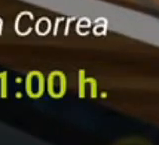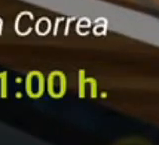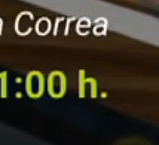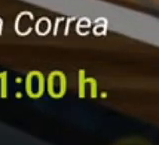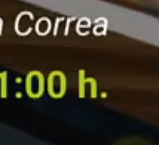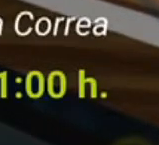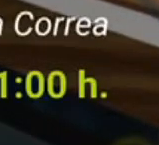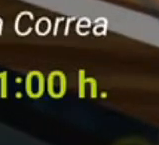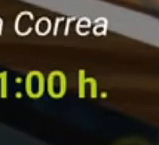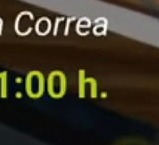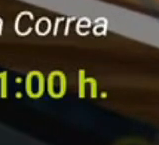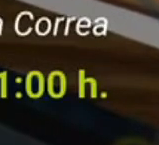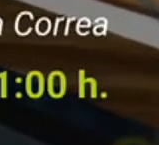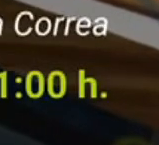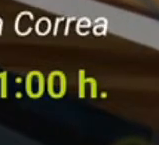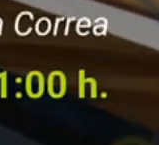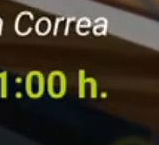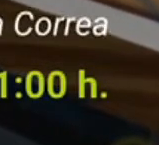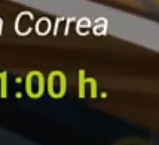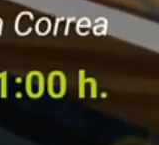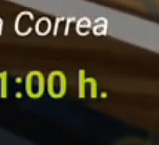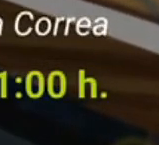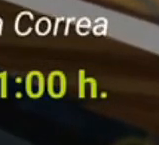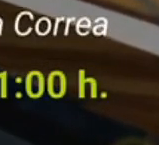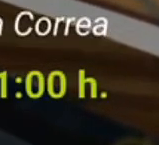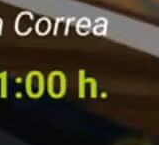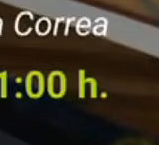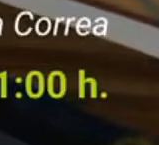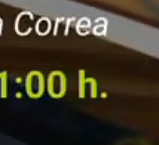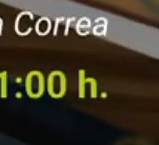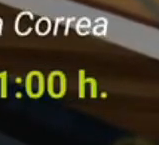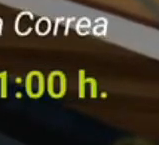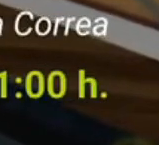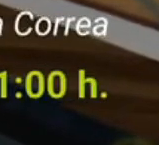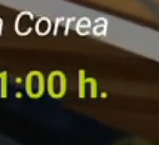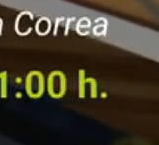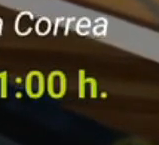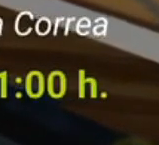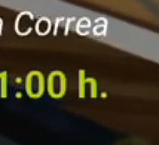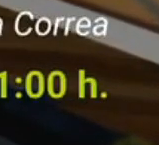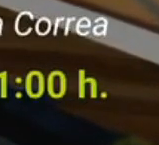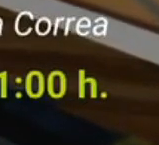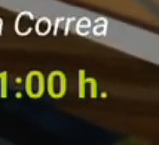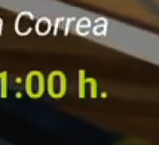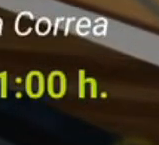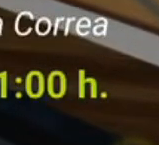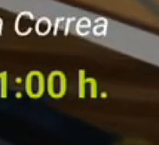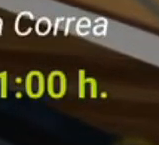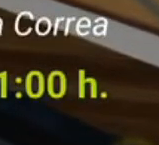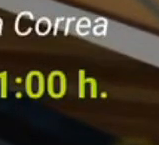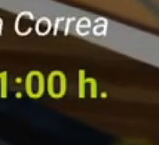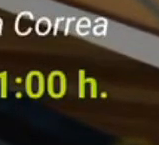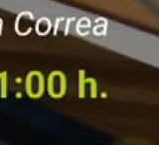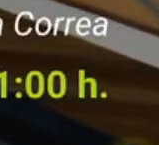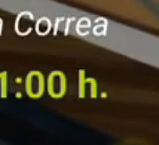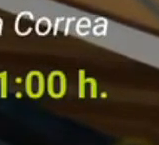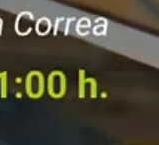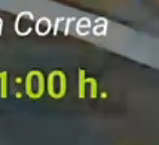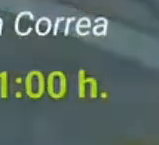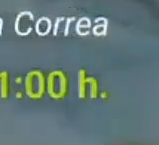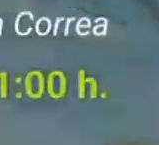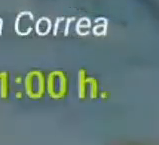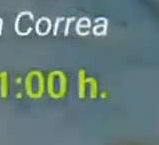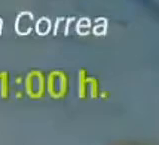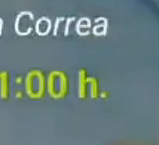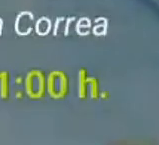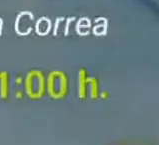literatura, de mujeres, de feminismo y también del corazón. Los vemos a las 9 de la noche aquí en Canal 22. Hoy, 21